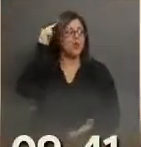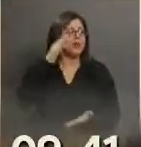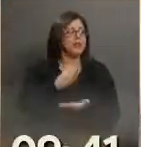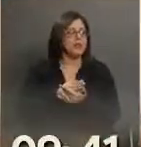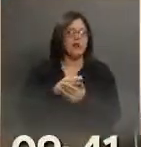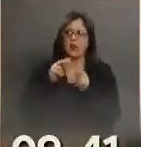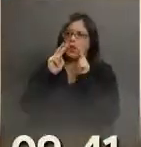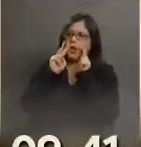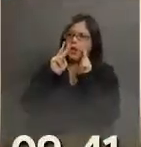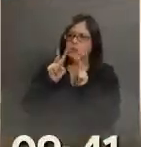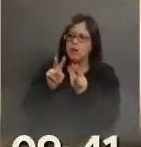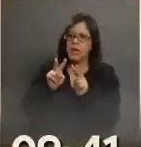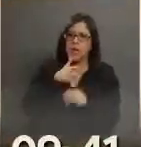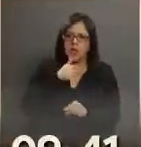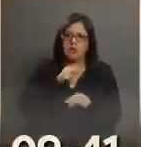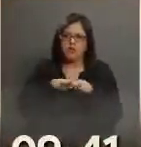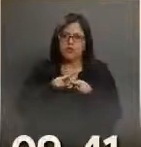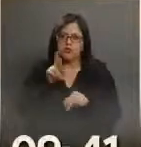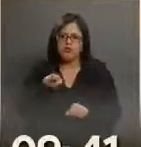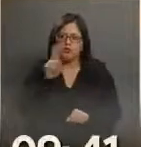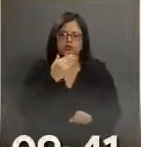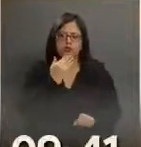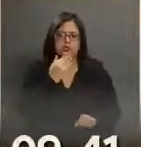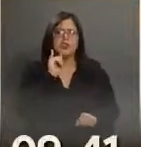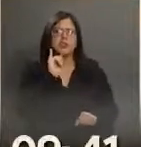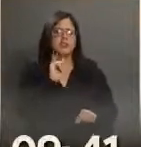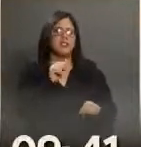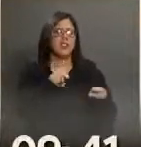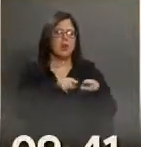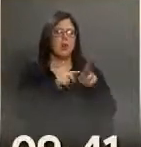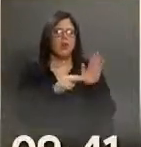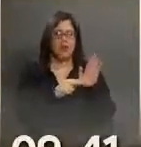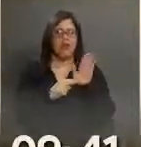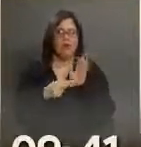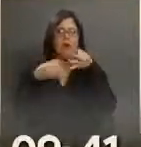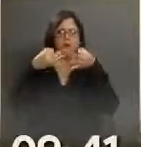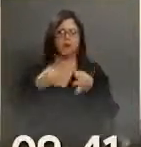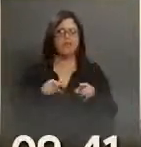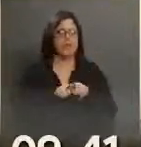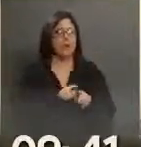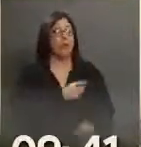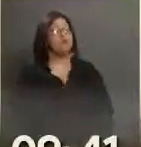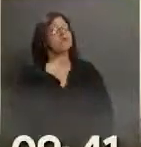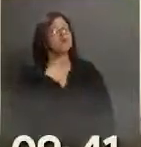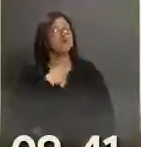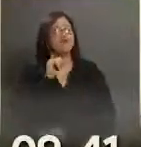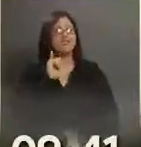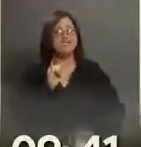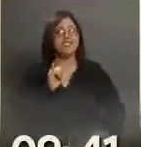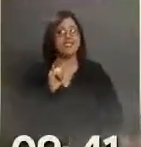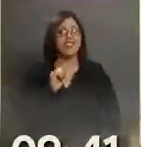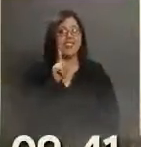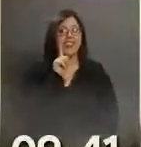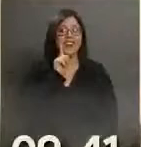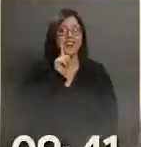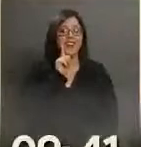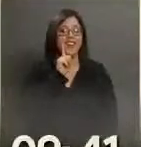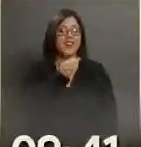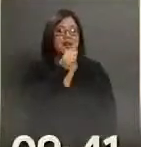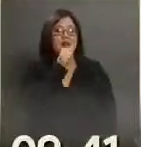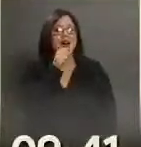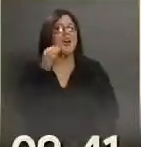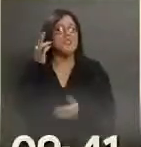Menos. En una muestra de arrojo, yo te diría que interesante de parte de nuestra conductora.